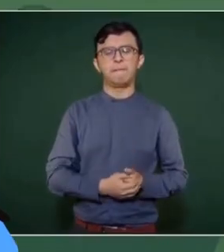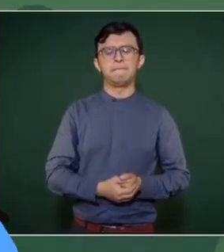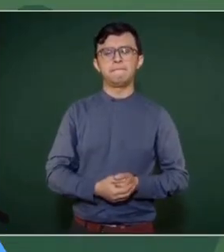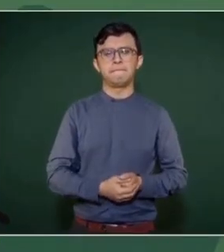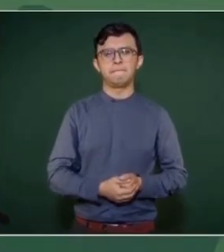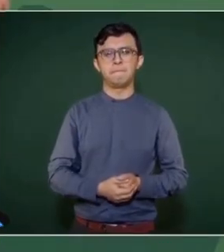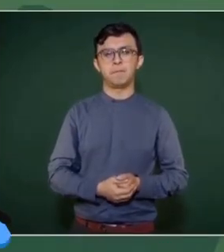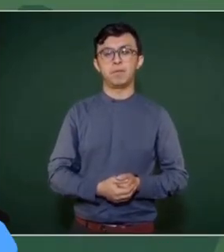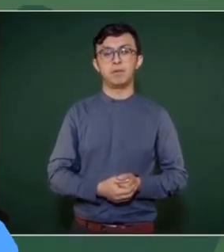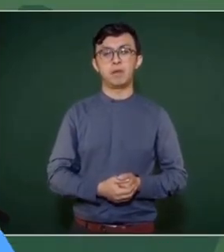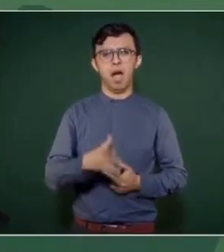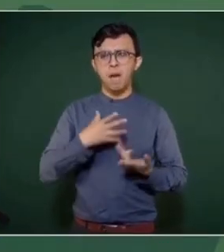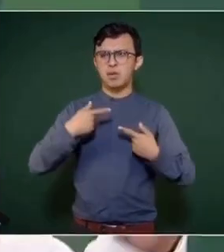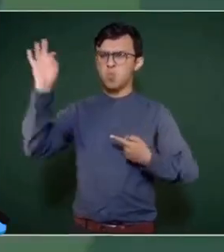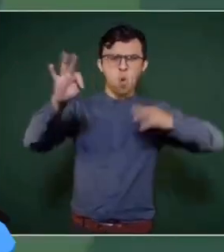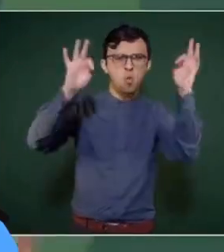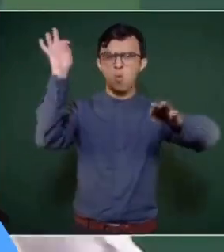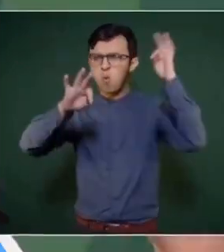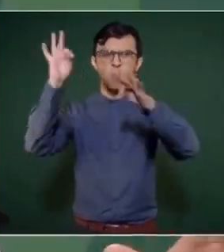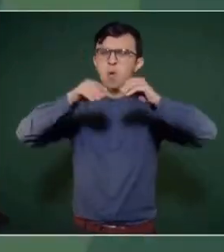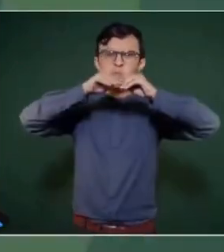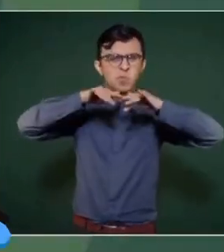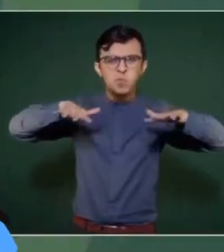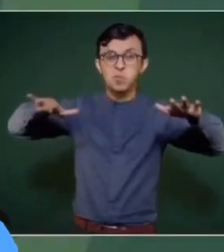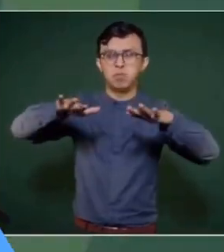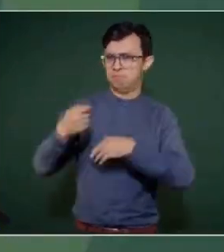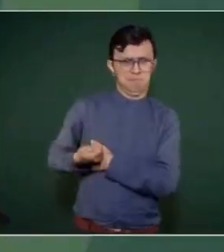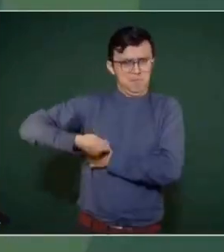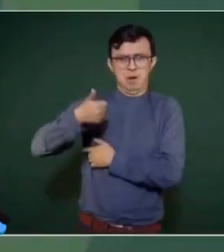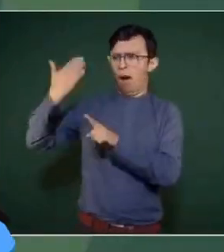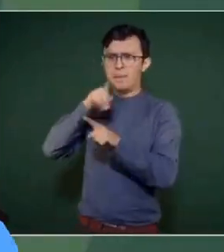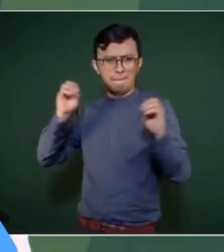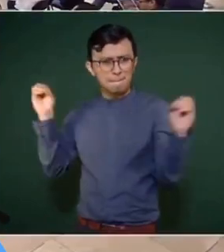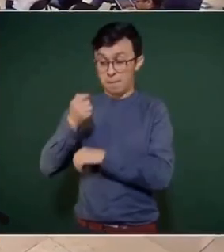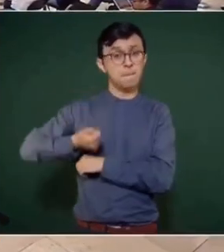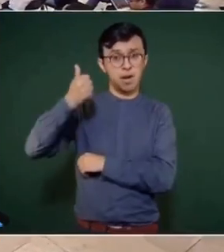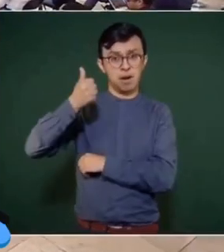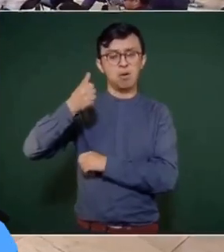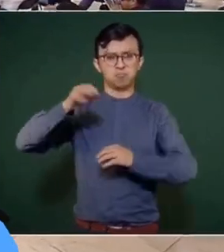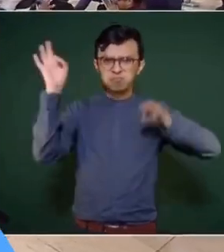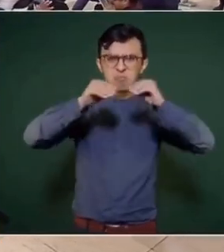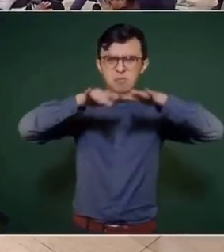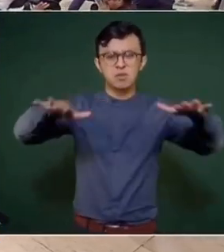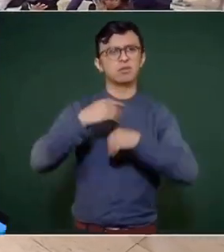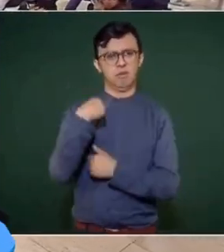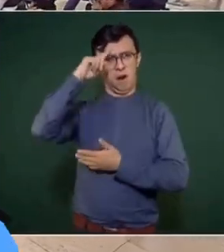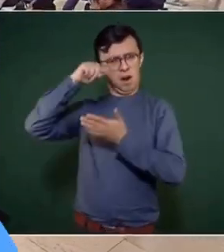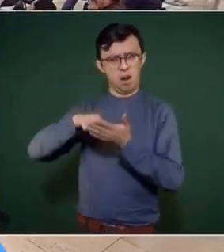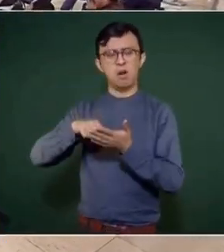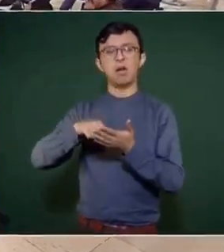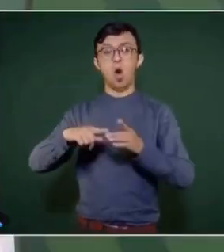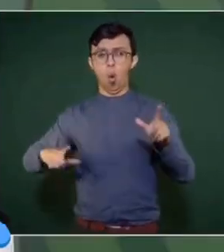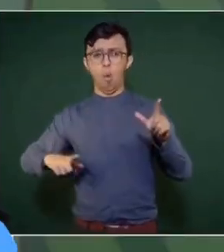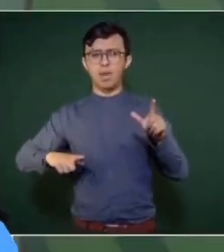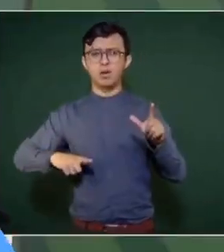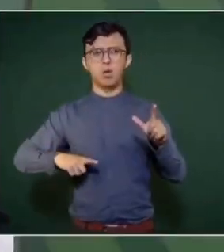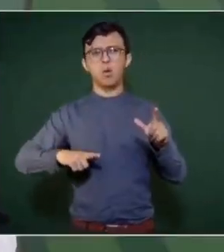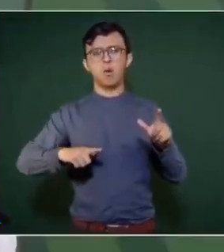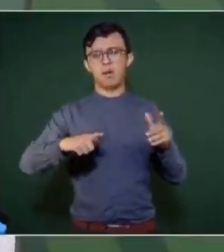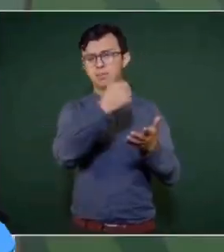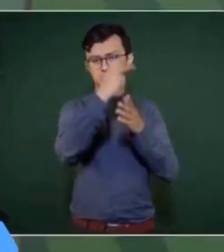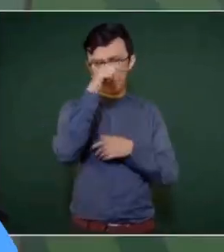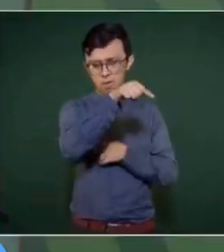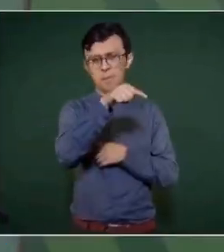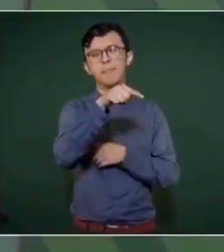históricos, con tanto bombardeo, nunca visto, ¿eh? Yo creo que no se veía tanto ataque al gobierno en la Ciudad de México, no